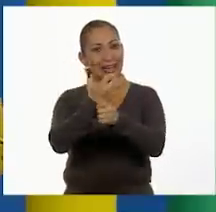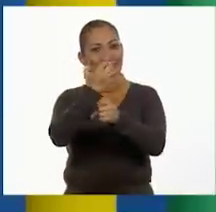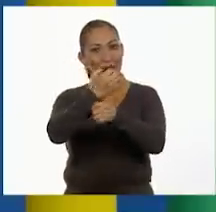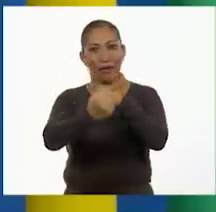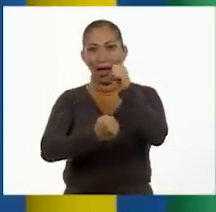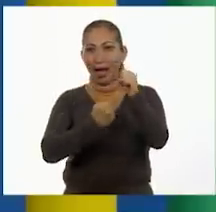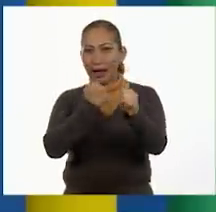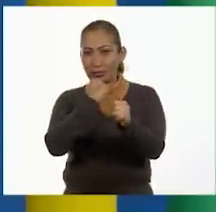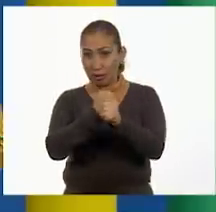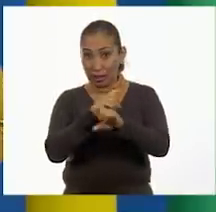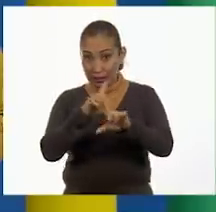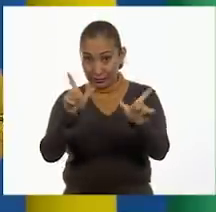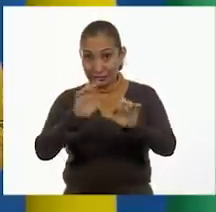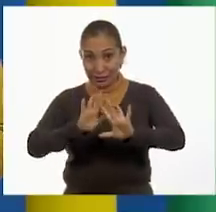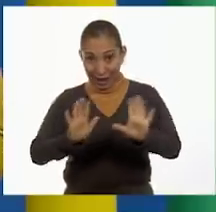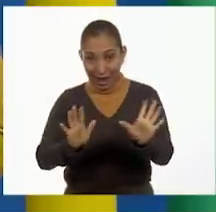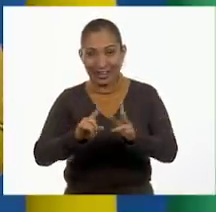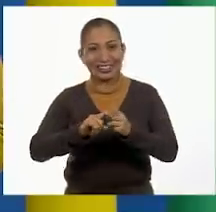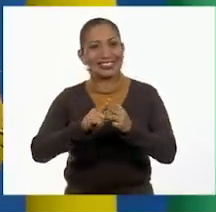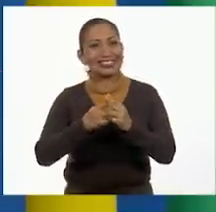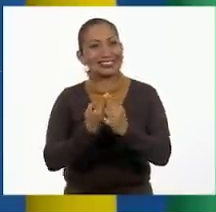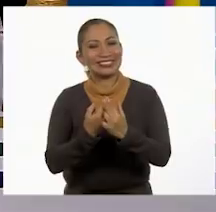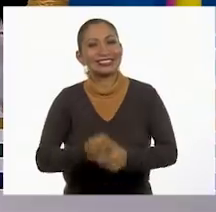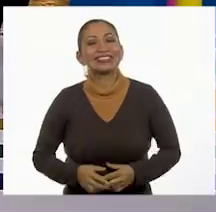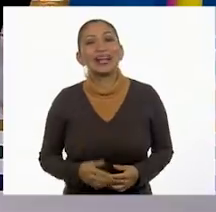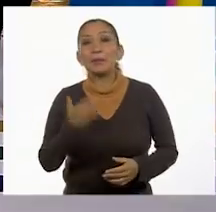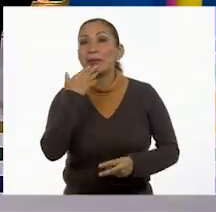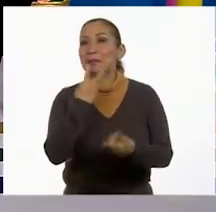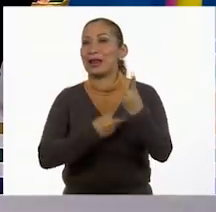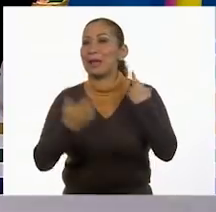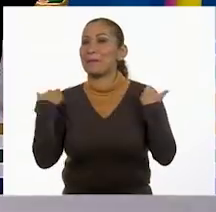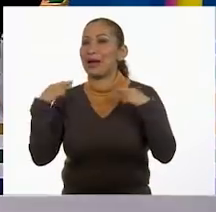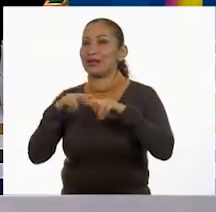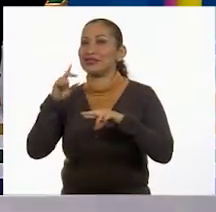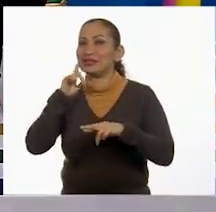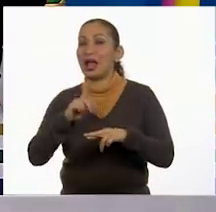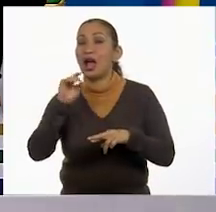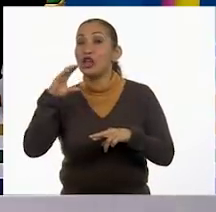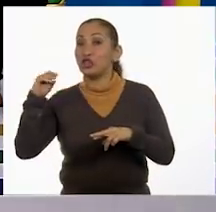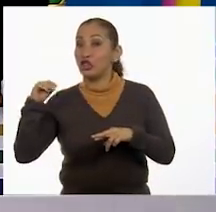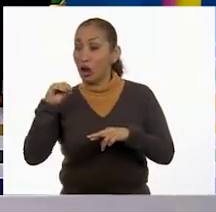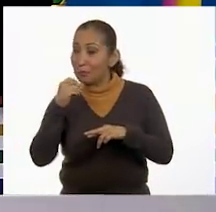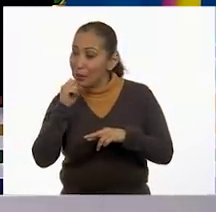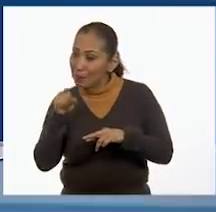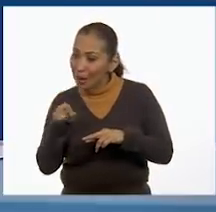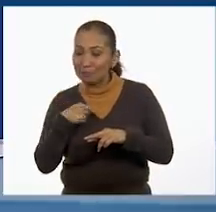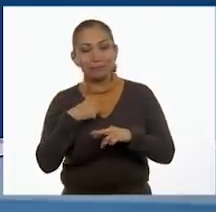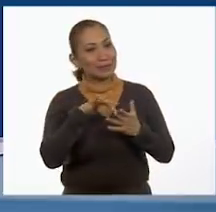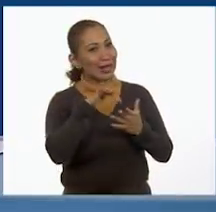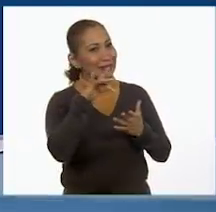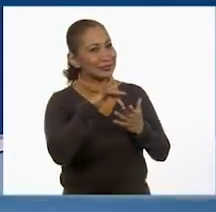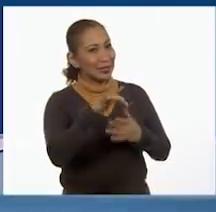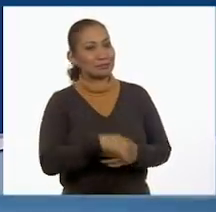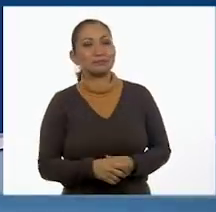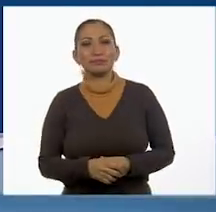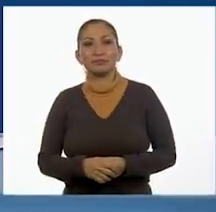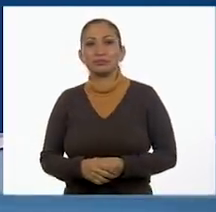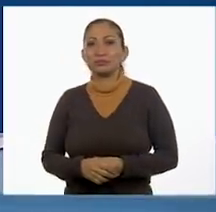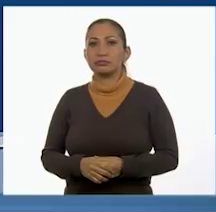grado. ¿Están listos? ¡Comenzamos! Bienvenida, maestra. Bienvenido, Ton. Gracias.